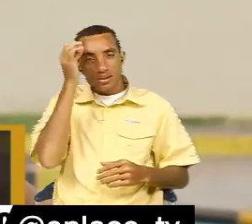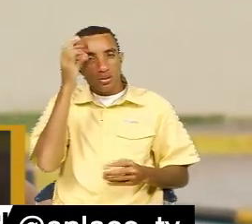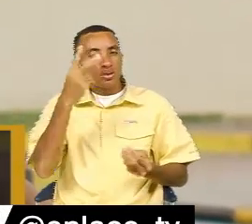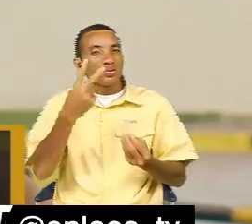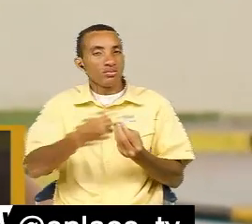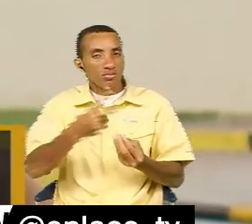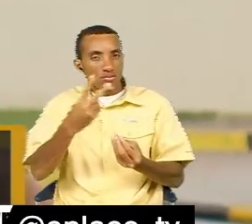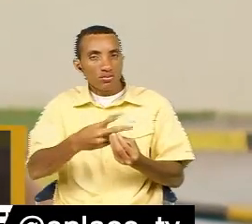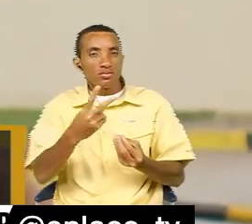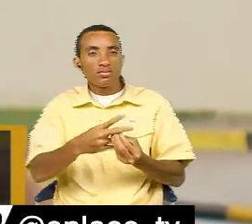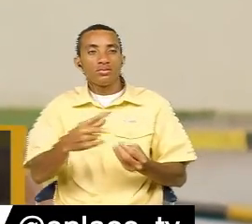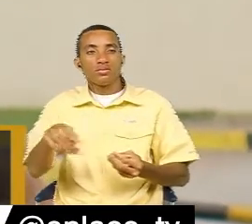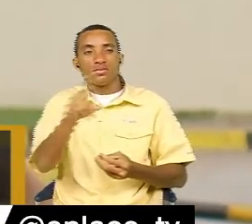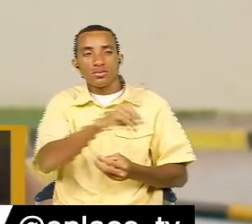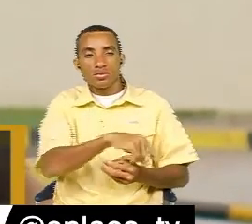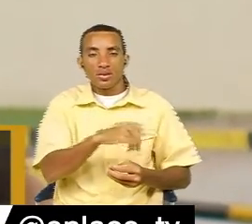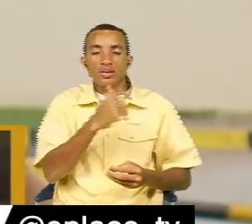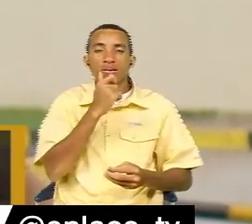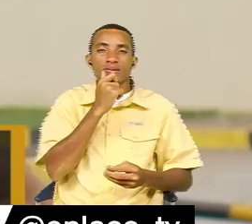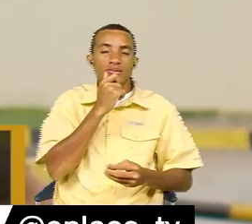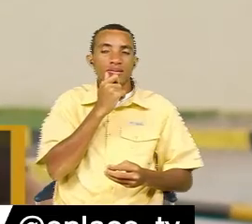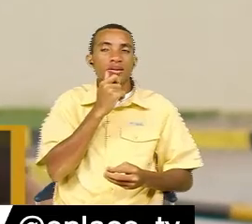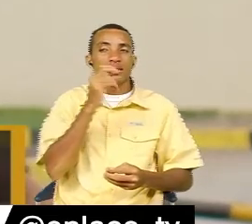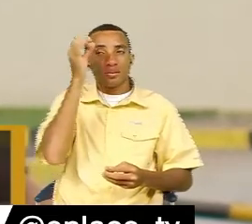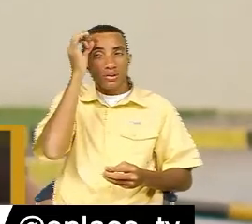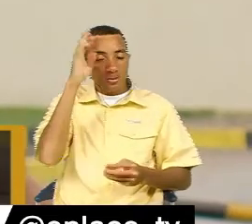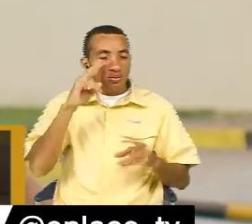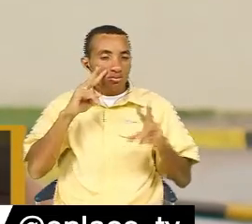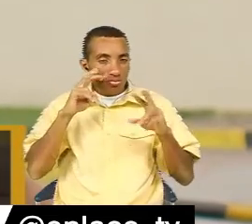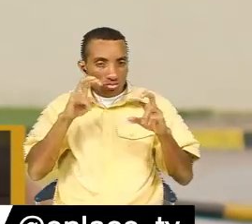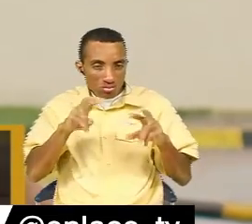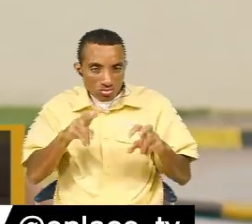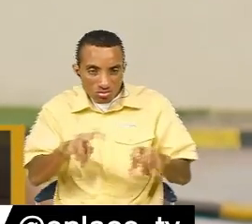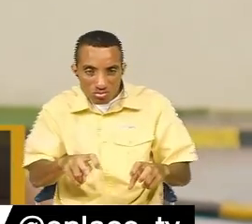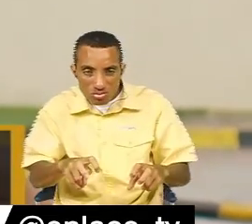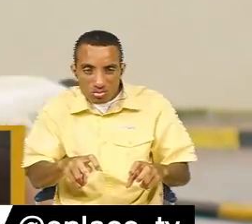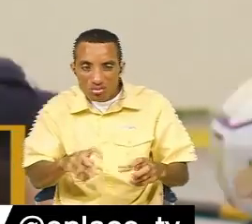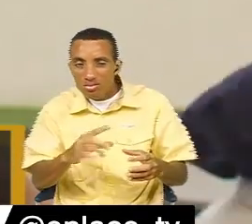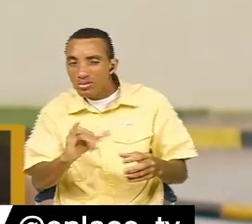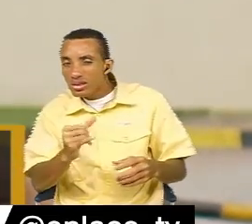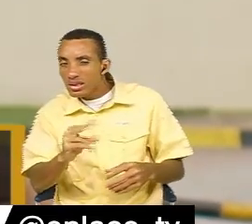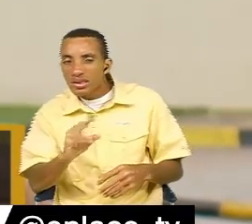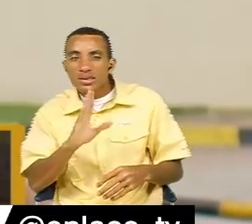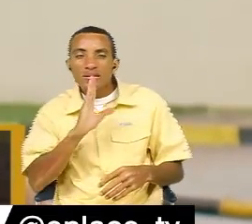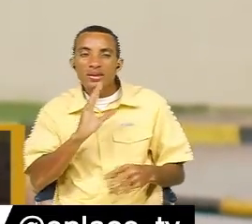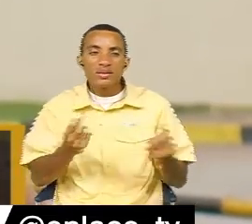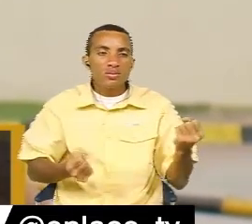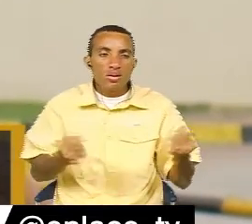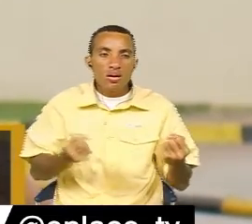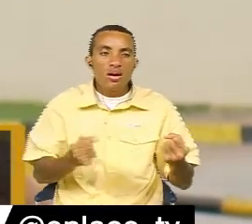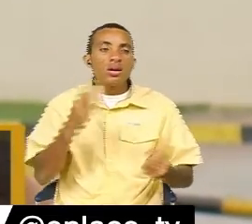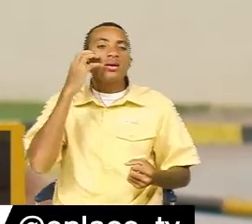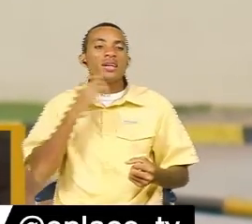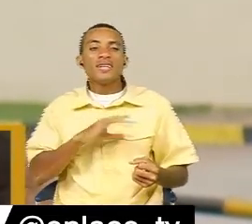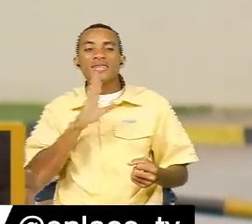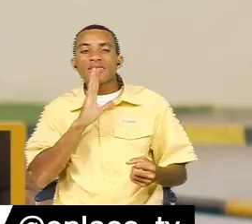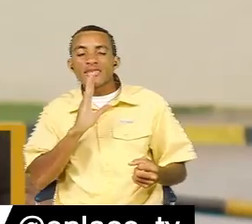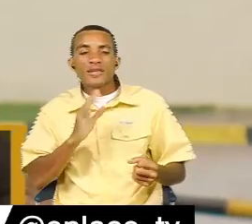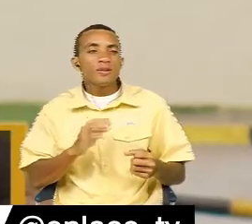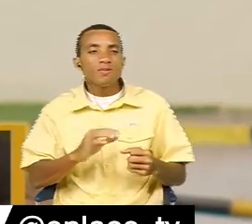o de bandas paramilitares, pero que en todo caso serán las investigaciones las que demuestren en manos de quién está este vehículo, cuando ya las autoridades